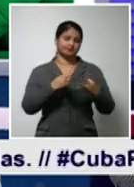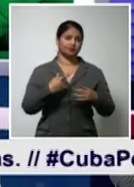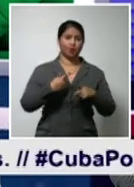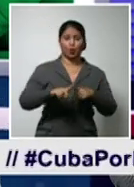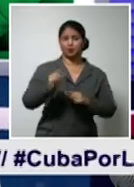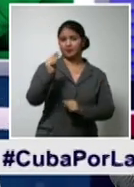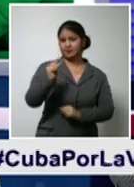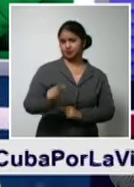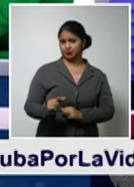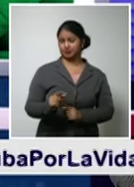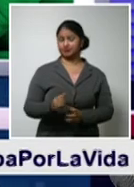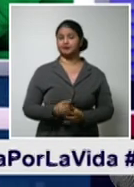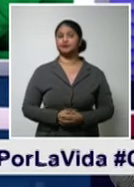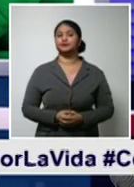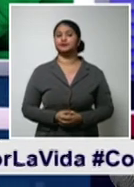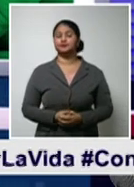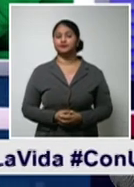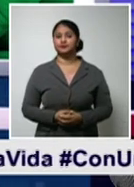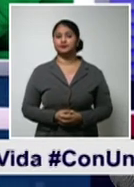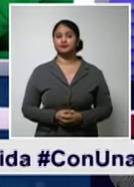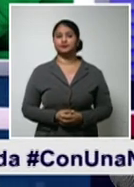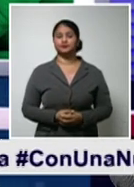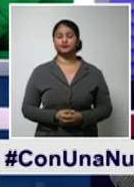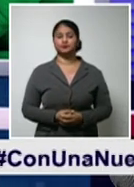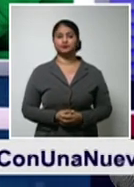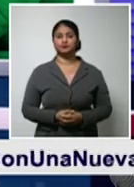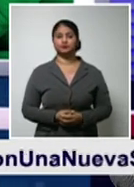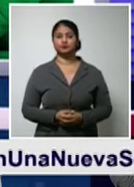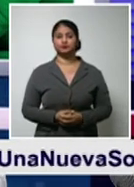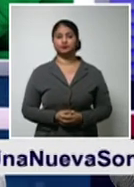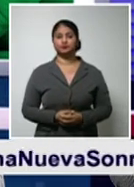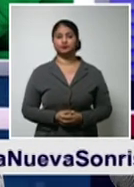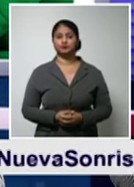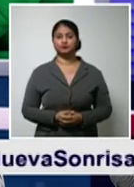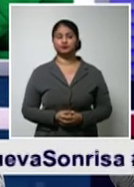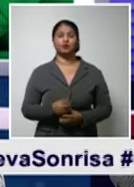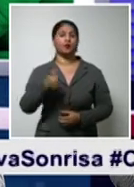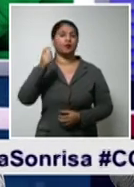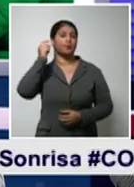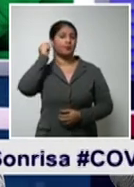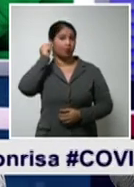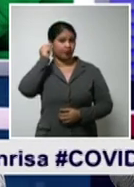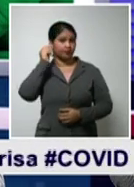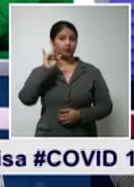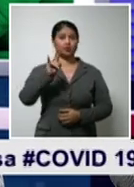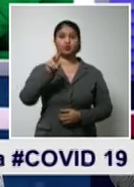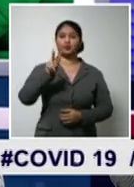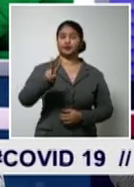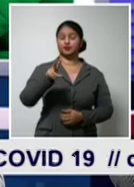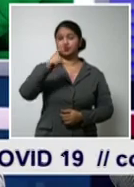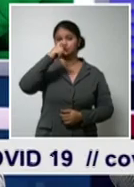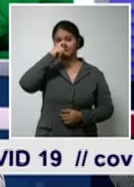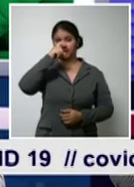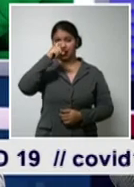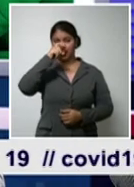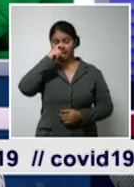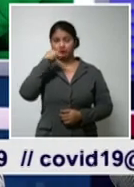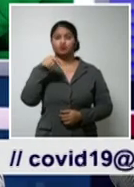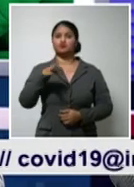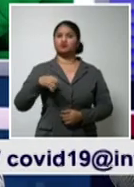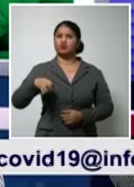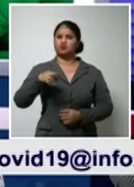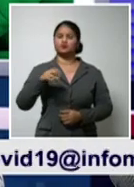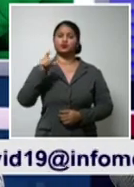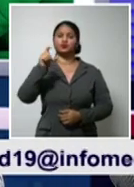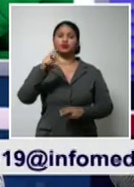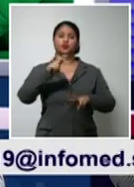La otra fue una paciente de 92 años, de aquí del municipio Centro Habana, en La